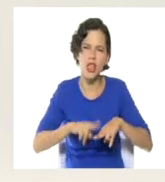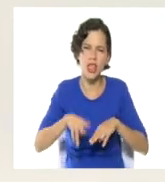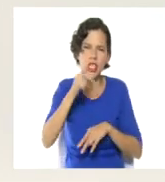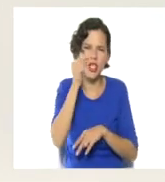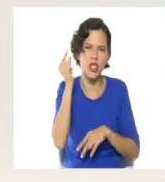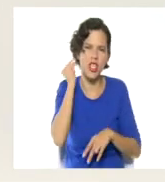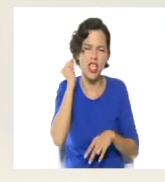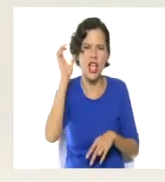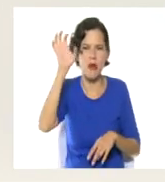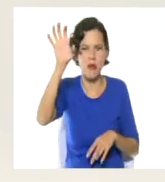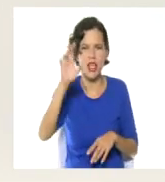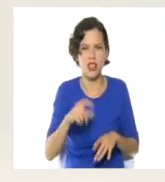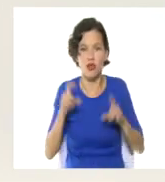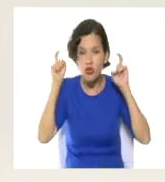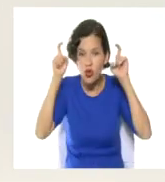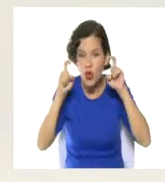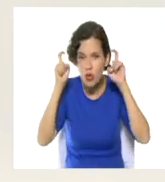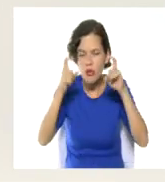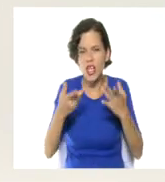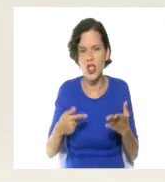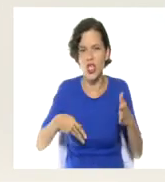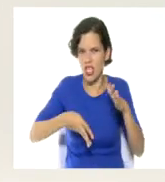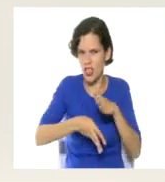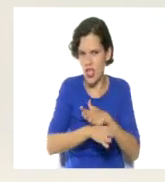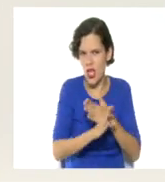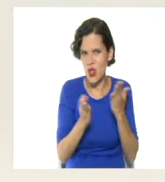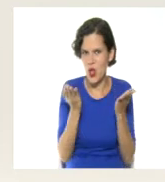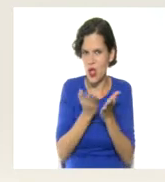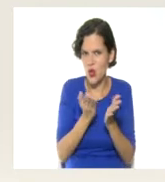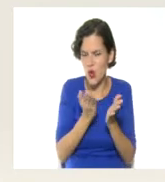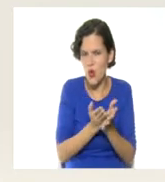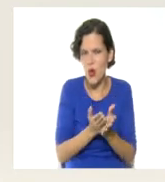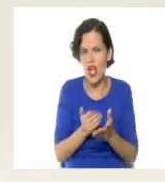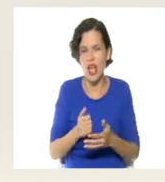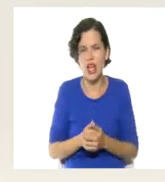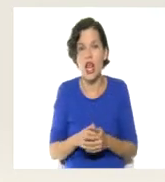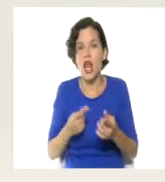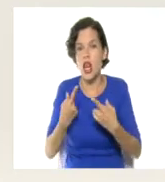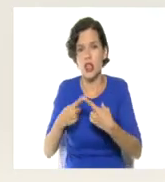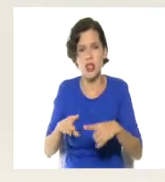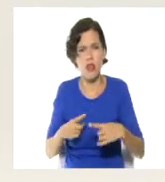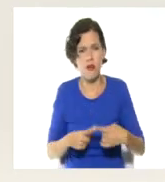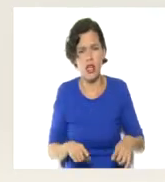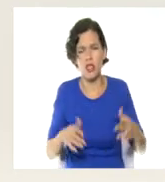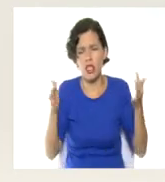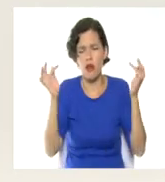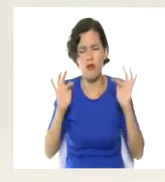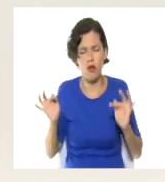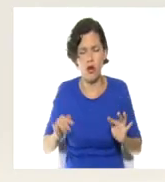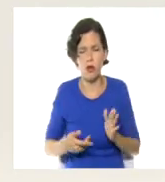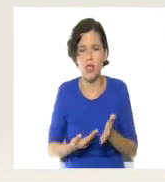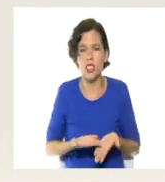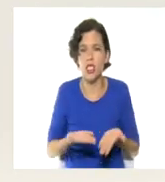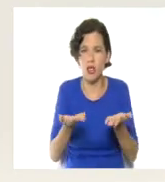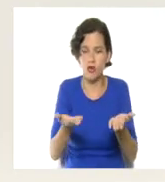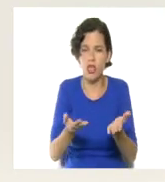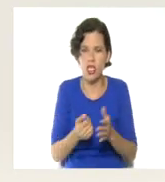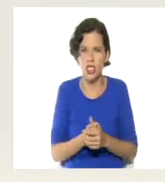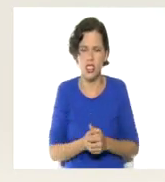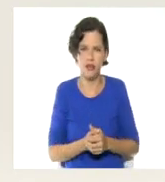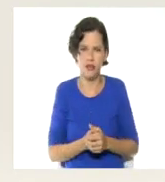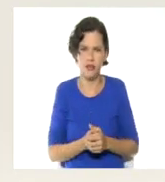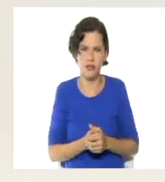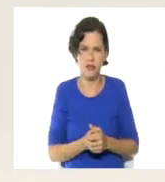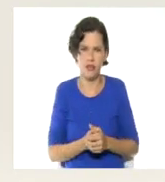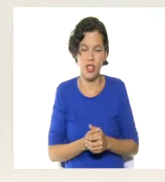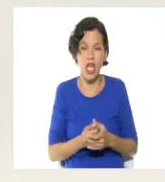patria, formándote, asistiendo a tu escuela en las diferentes modalidades que se te ofrecen,